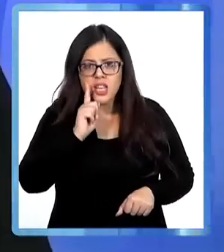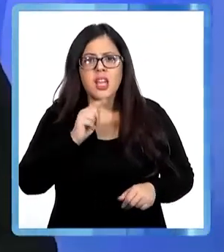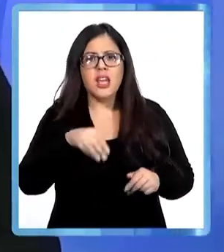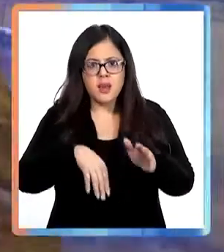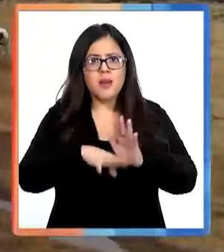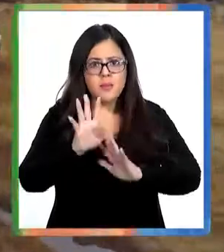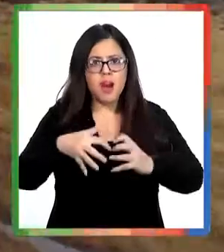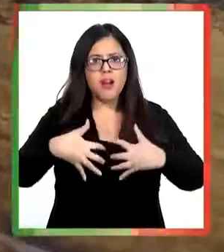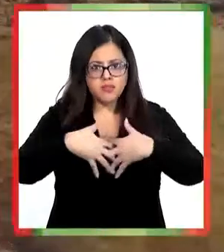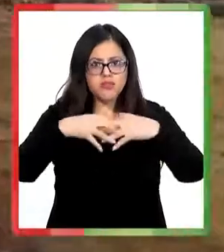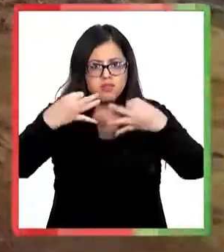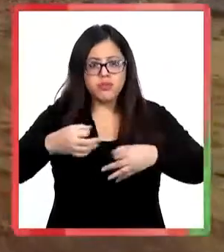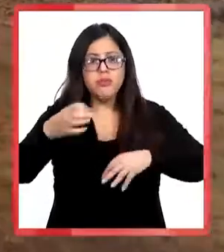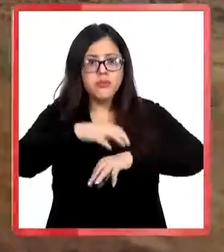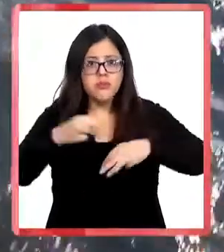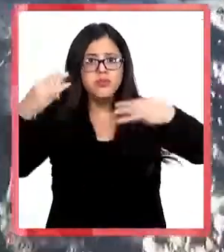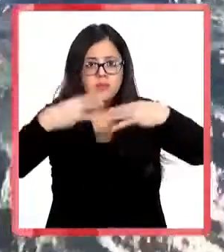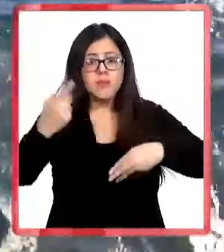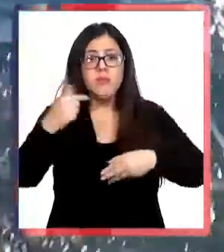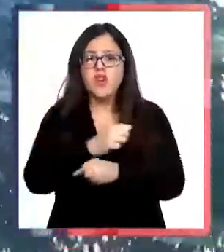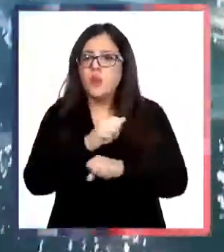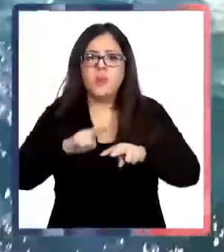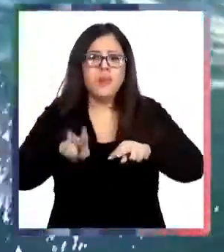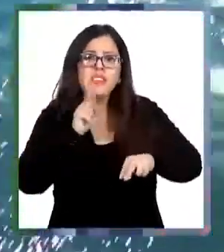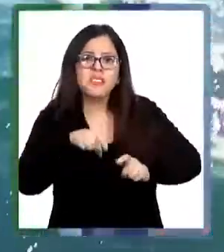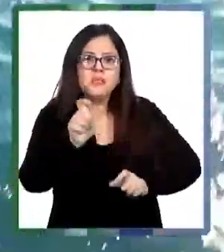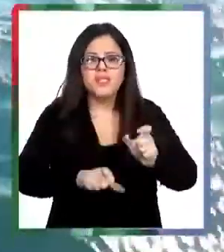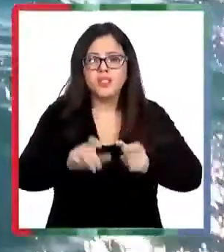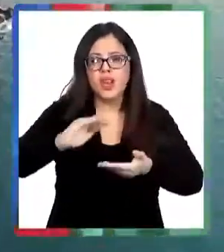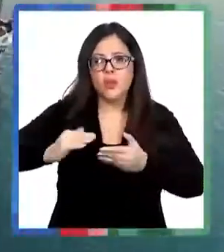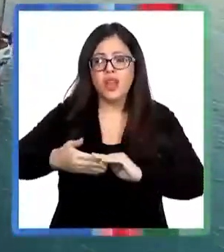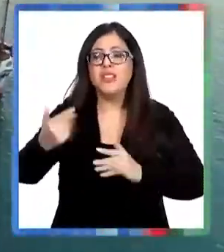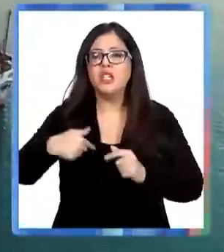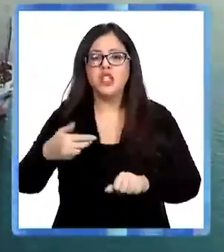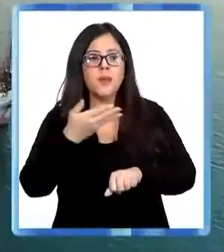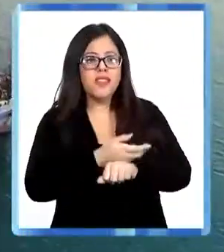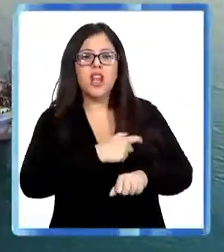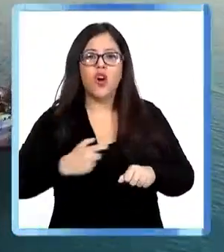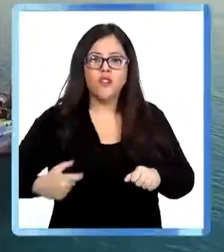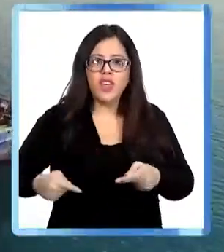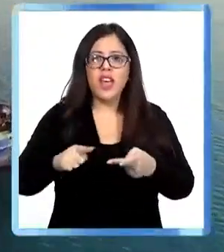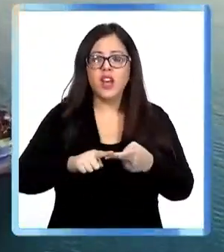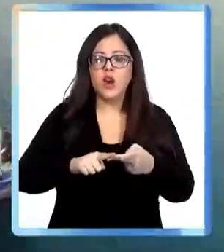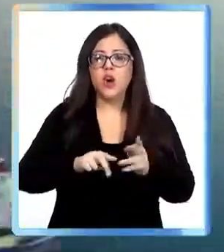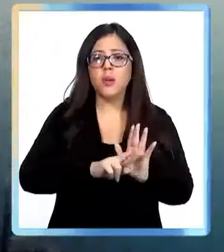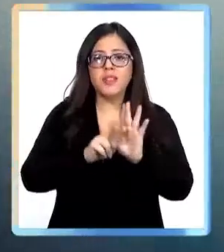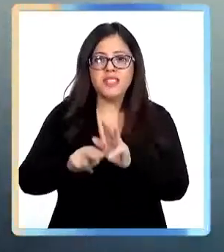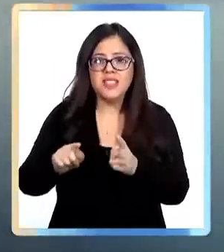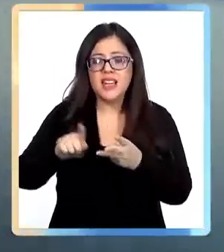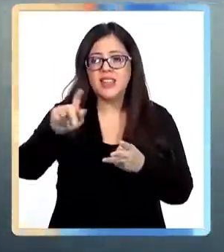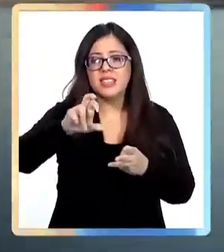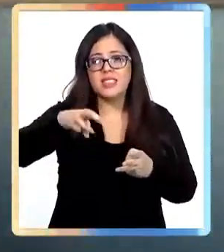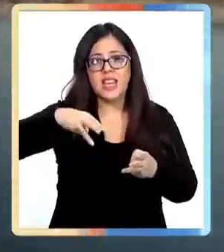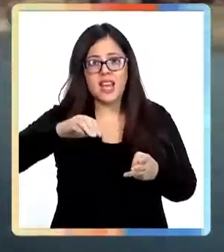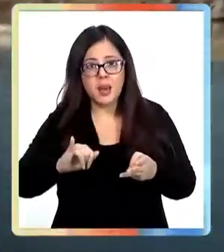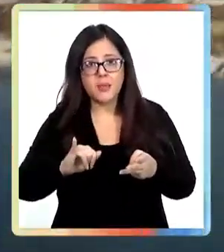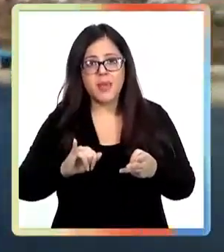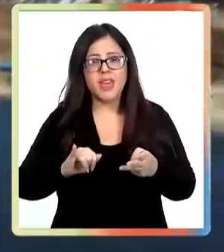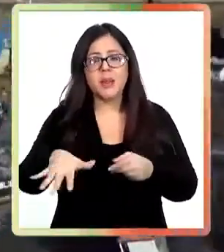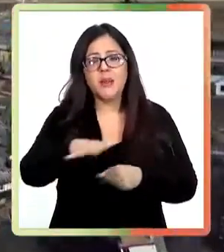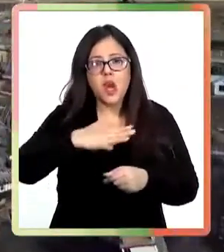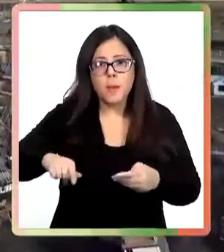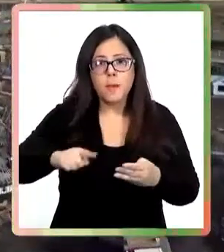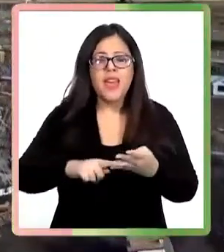para hacerlo, pero no podemos hacerlo sin la comunidad. Le pedí al gobernador, a la delegada, a la Seremi de Medio Ambiente, al Seremi de Economía, al Seremi de